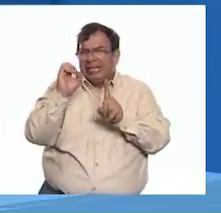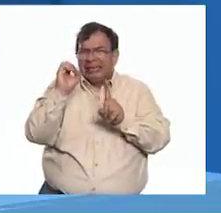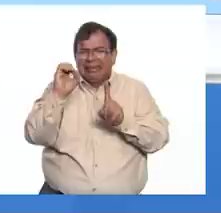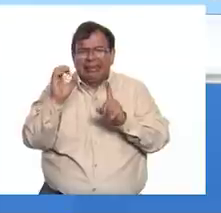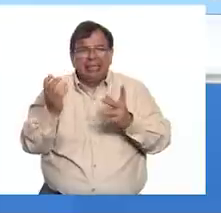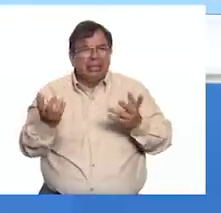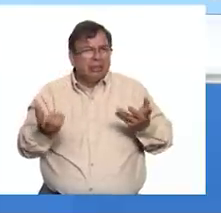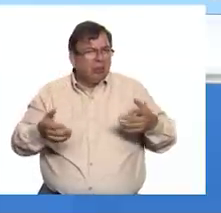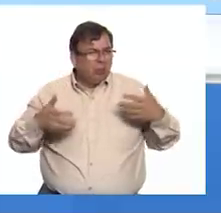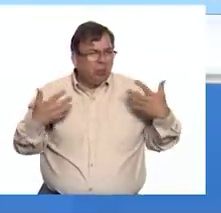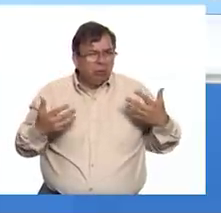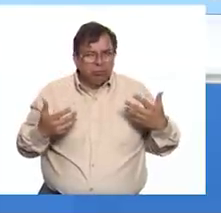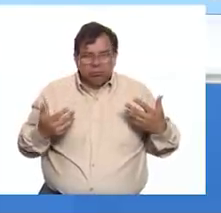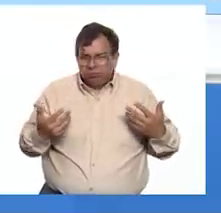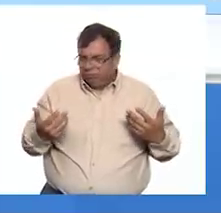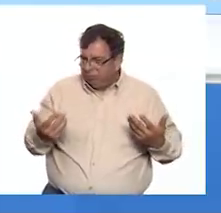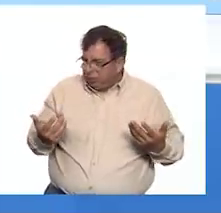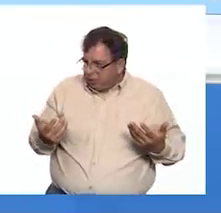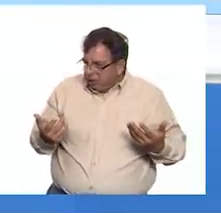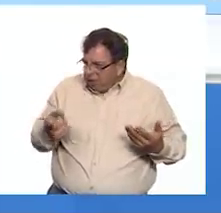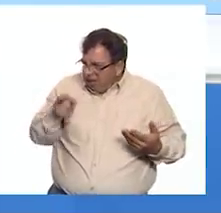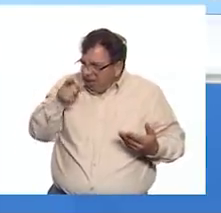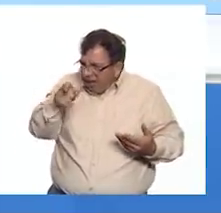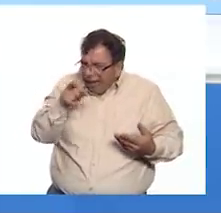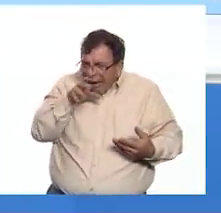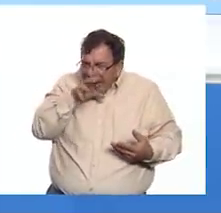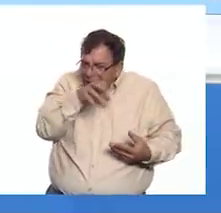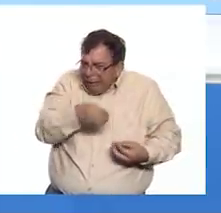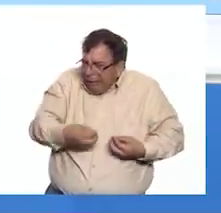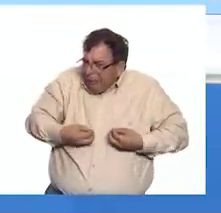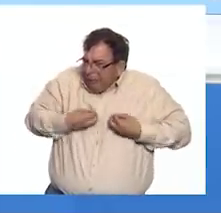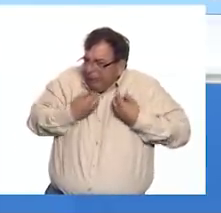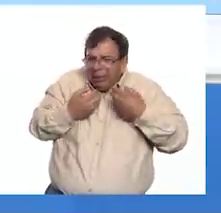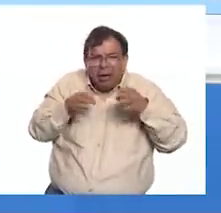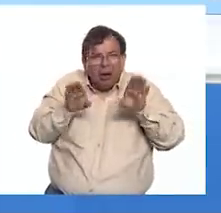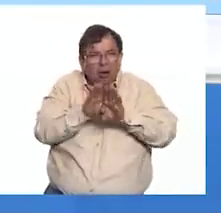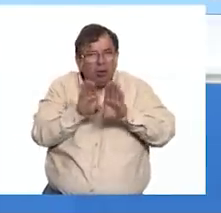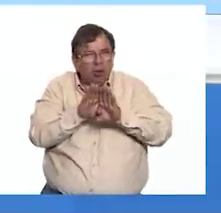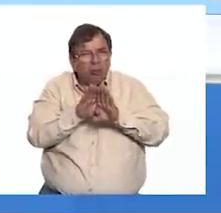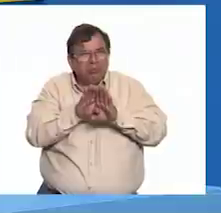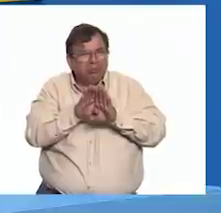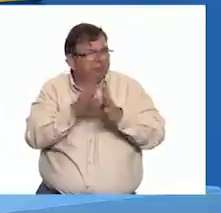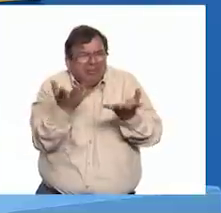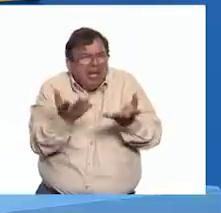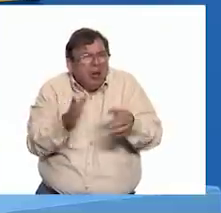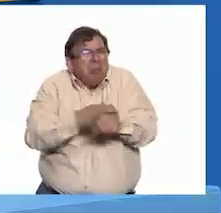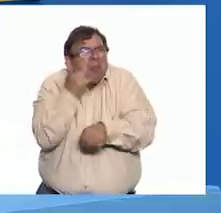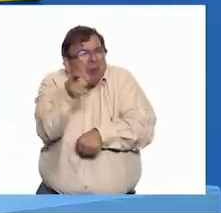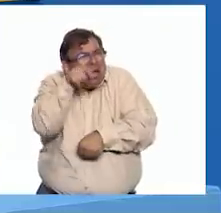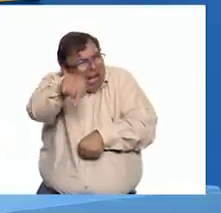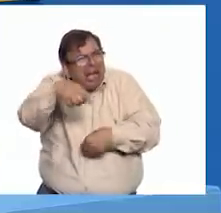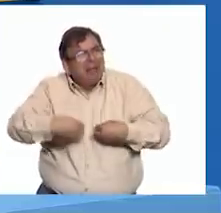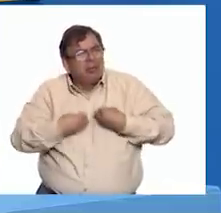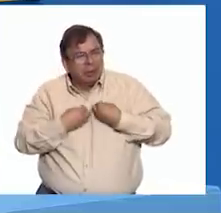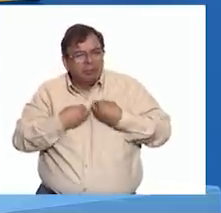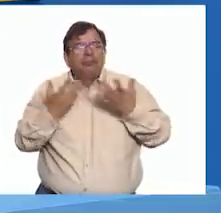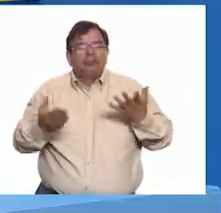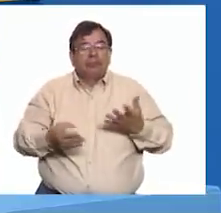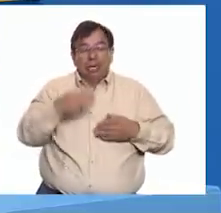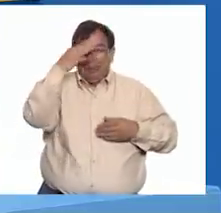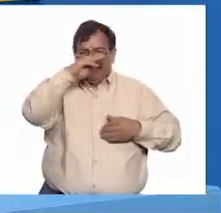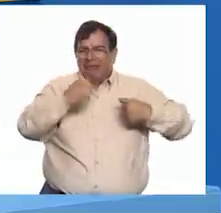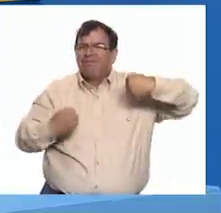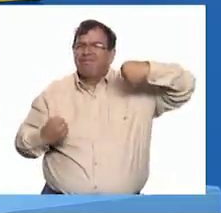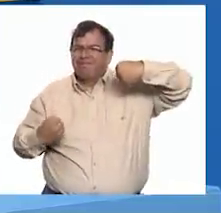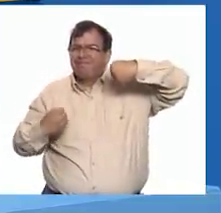centígrados. ¿Pero cómo hacen para vivir ahí? Mejor dicho, ¿por qué viven ahí? Mexicali es una ciudad